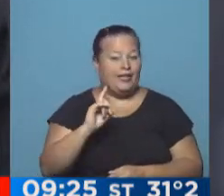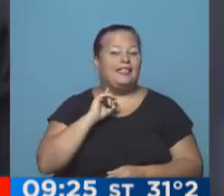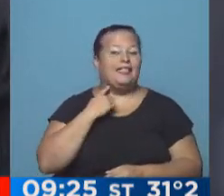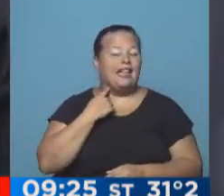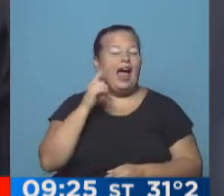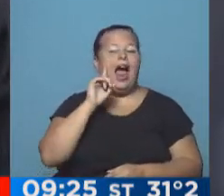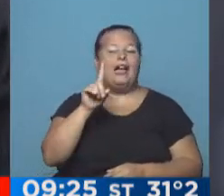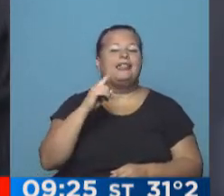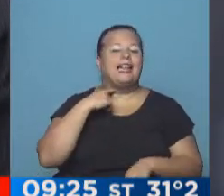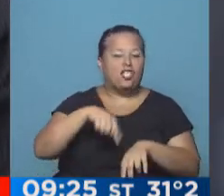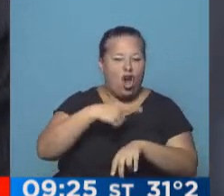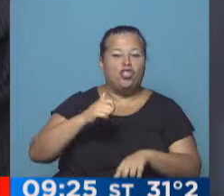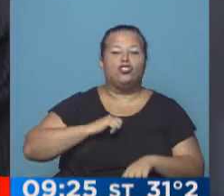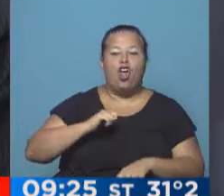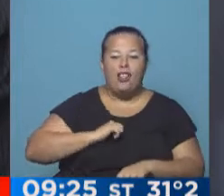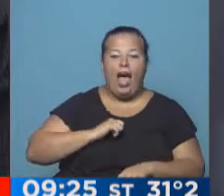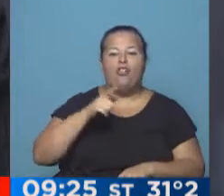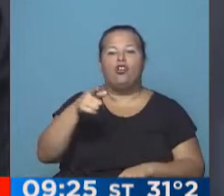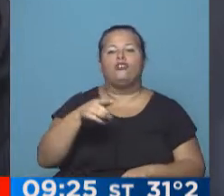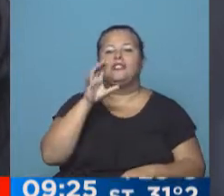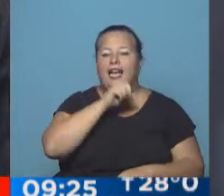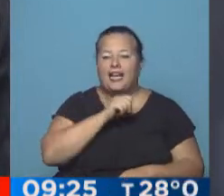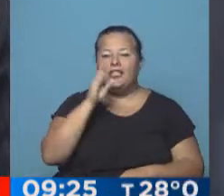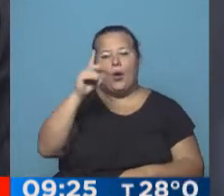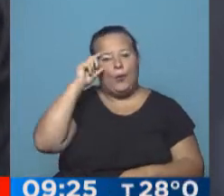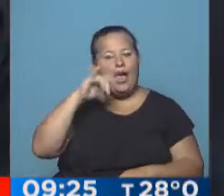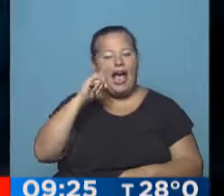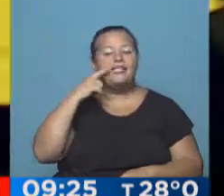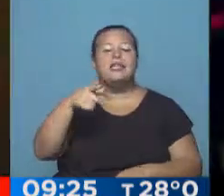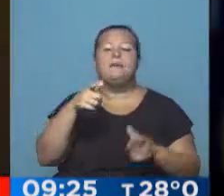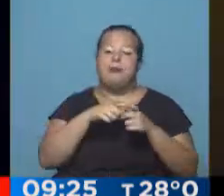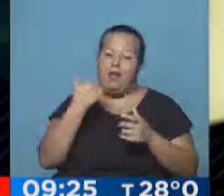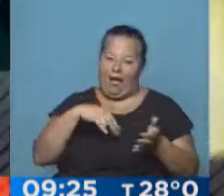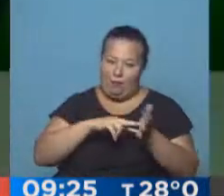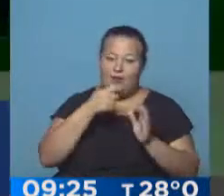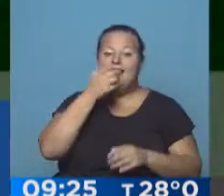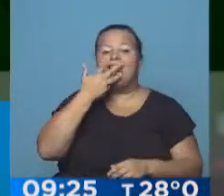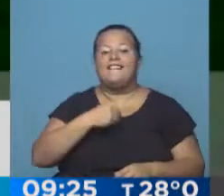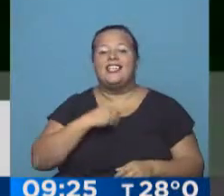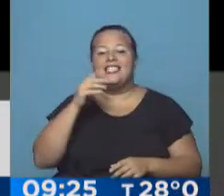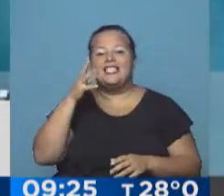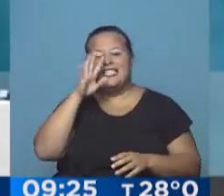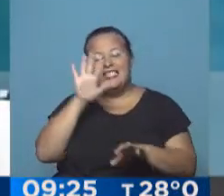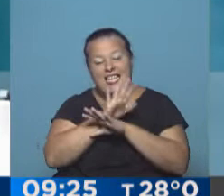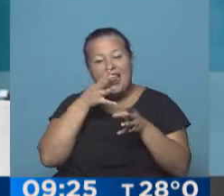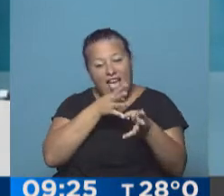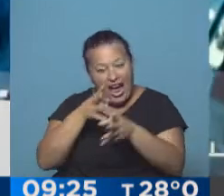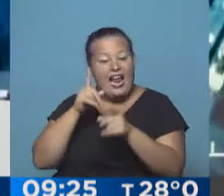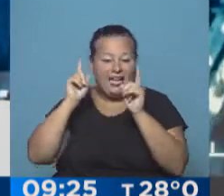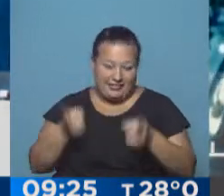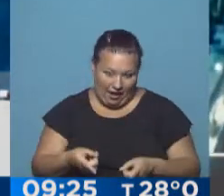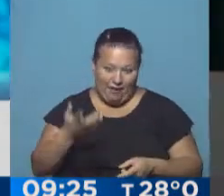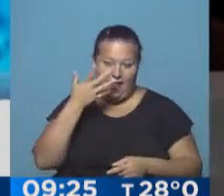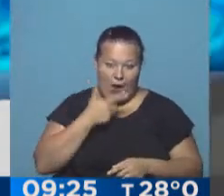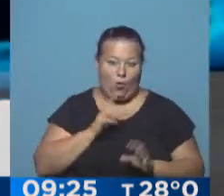horas los soldados secretos de bengasi película que despertará polémica a quienes les gusta el cine bélico probablemente también la